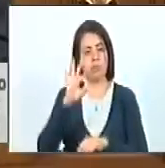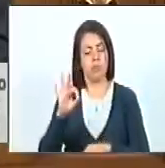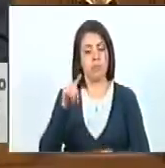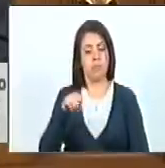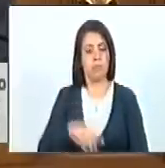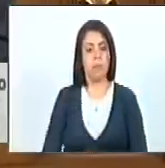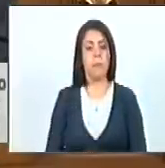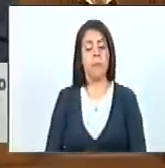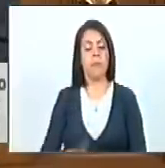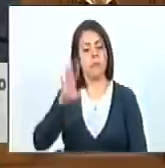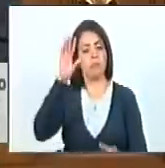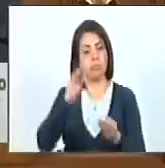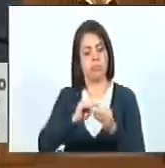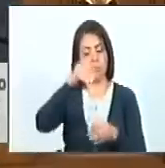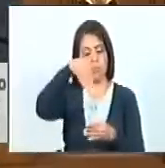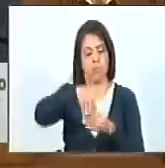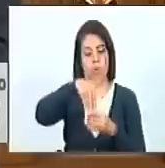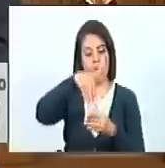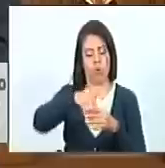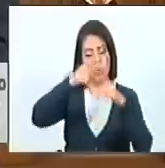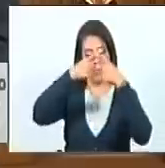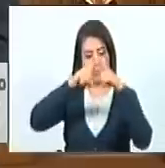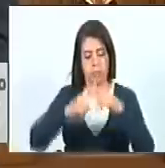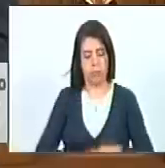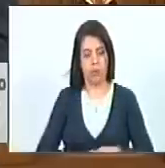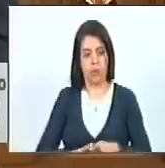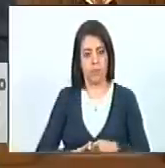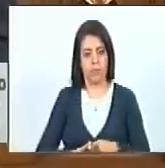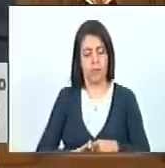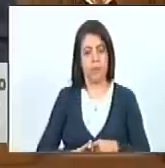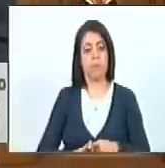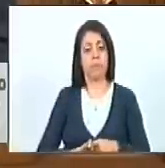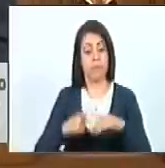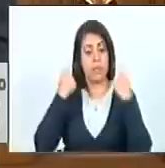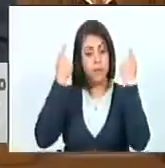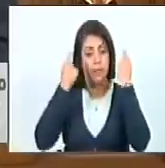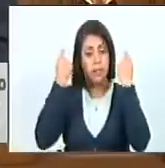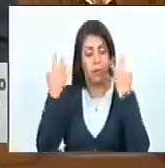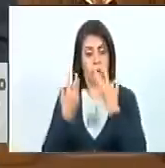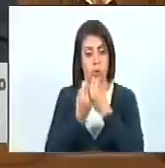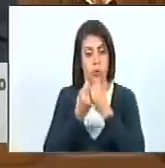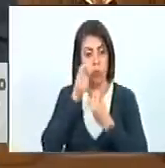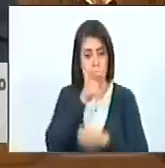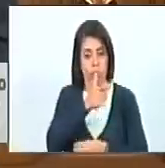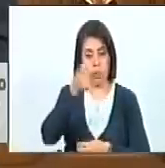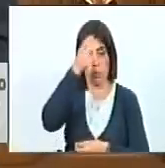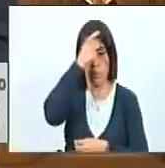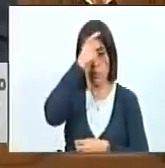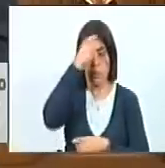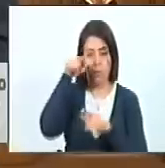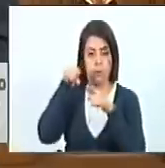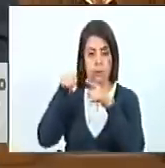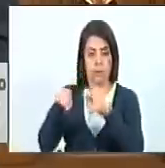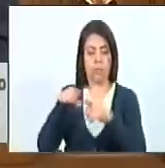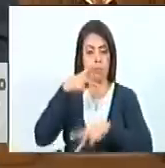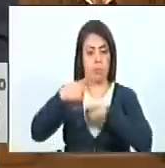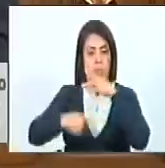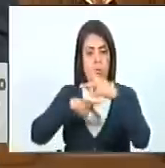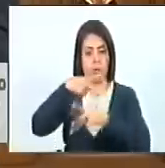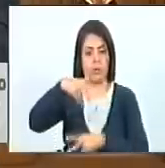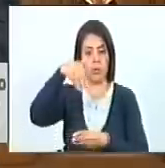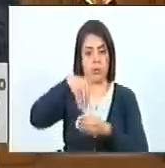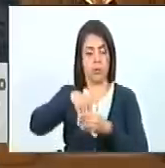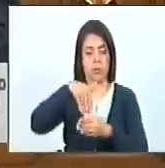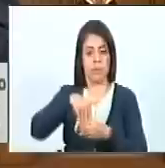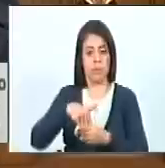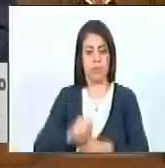98.64% del total de votos escrutados, celebra junto al pueblo turco este proceso